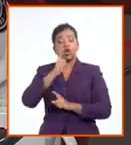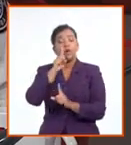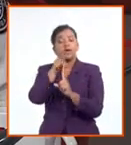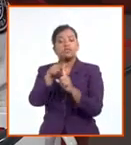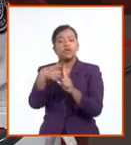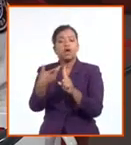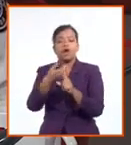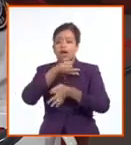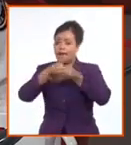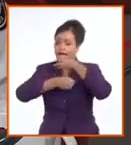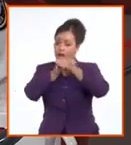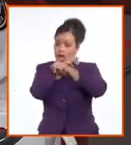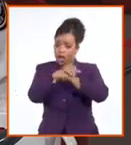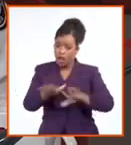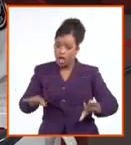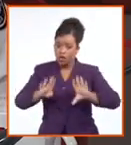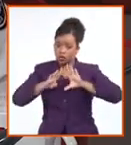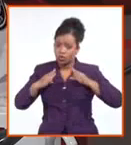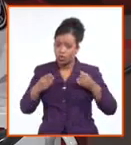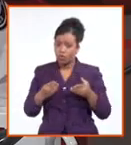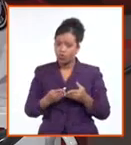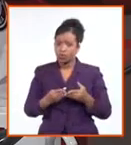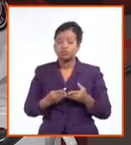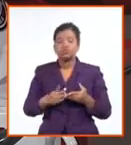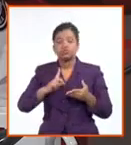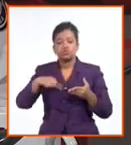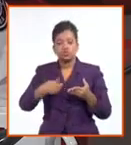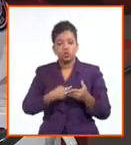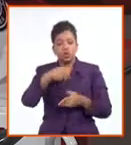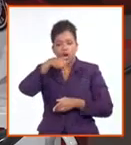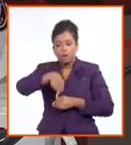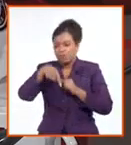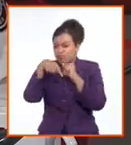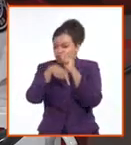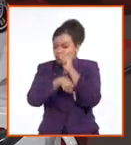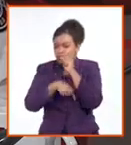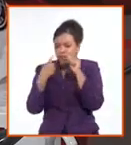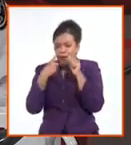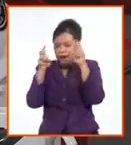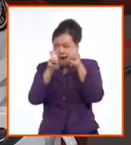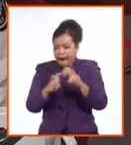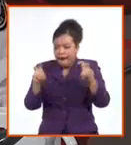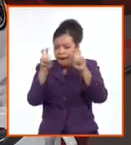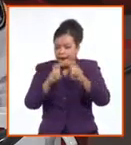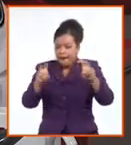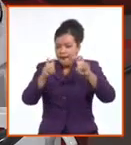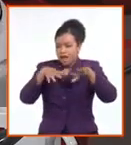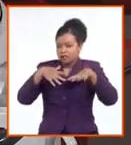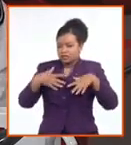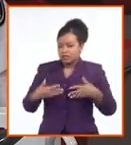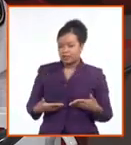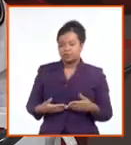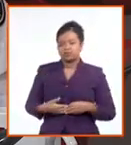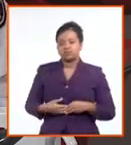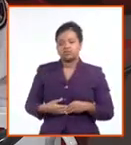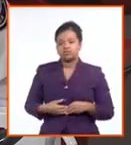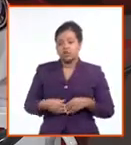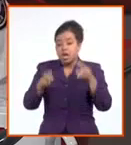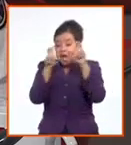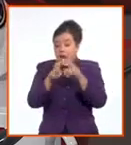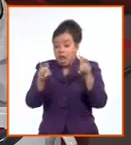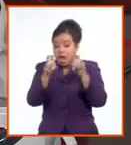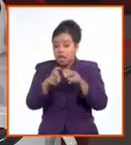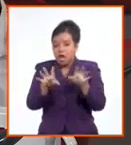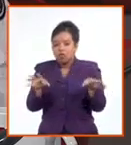ocurrieron estos hechos, estamos desarrollando una minuciosa investigación con la participación de las fuerzas profesionales